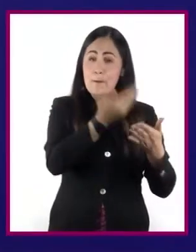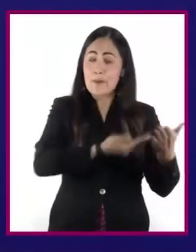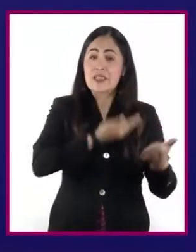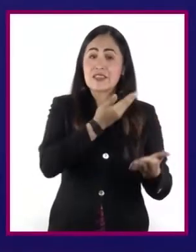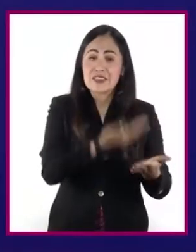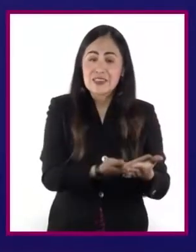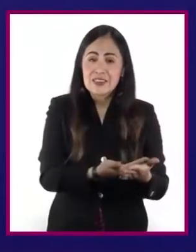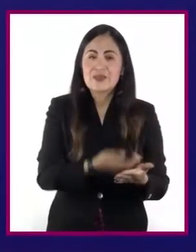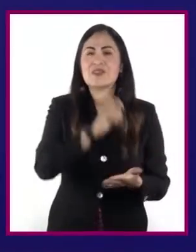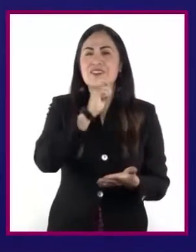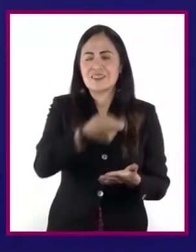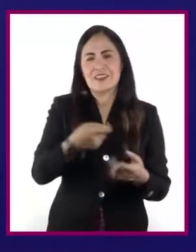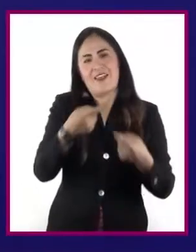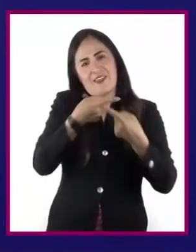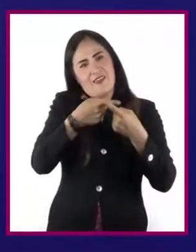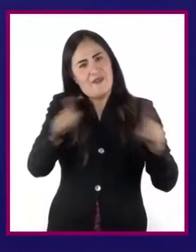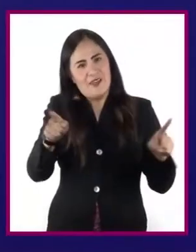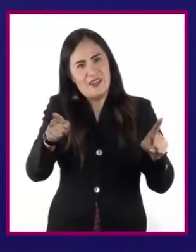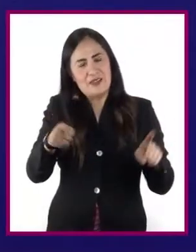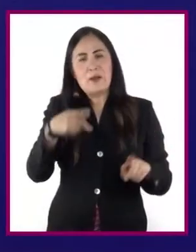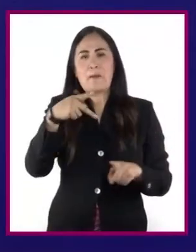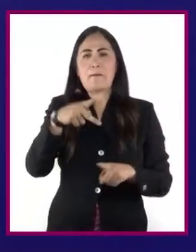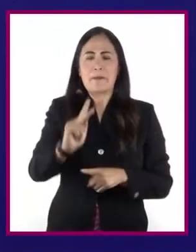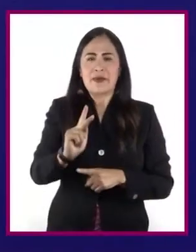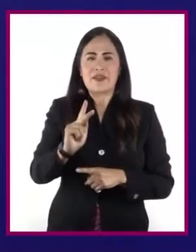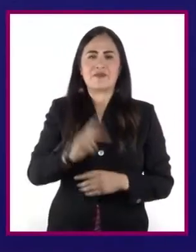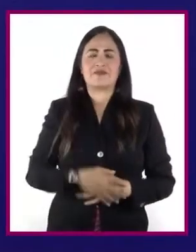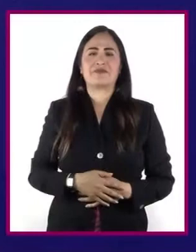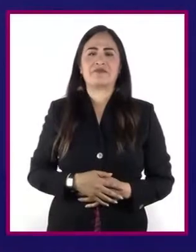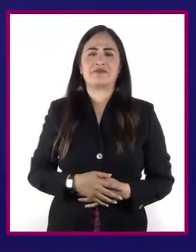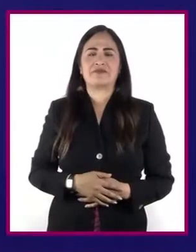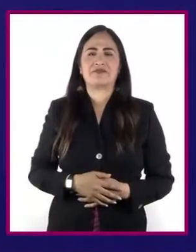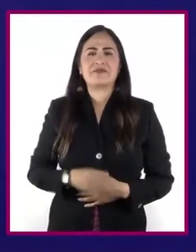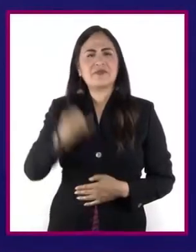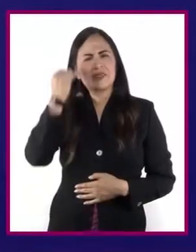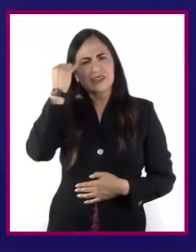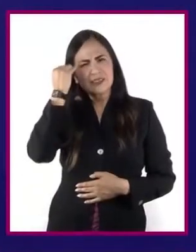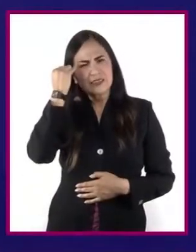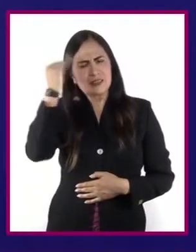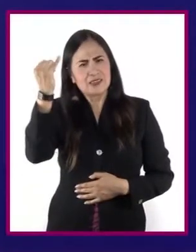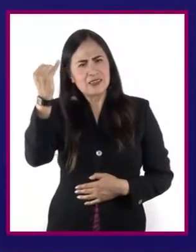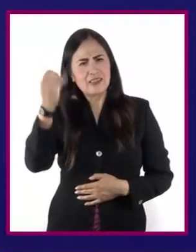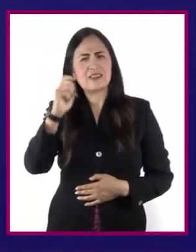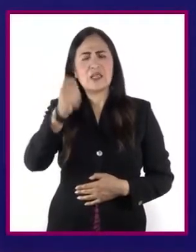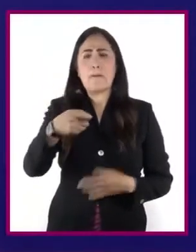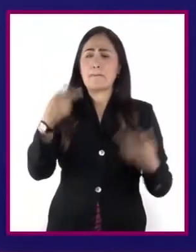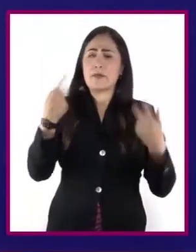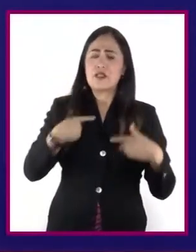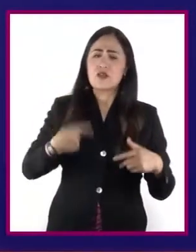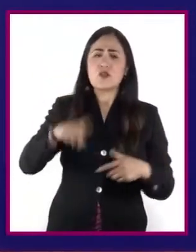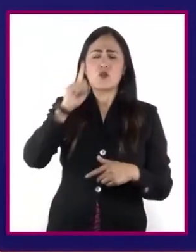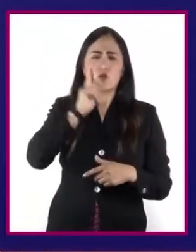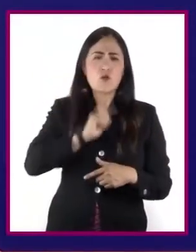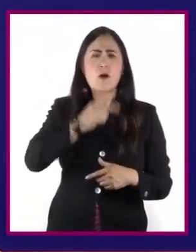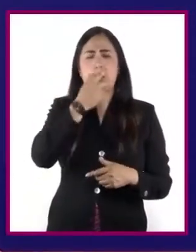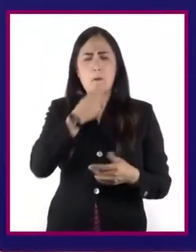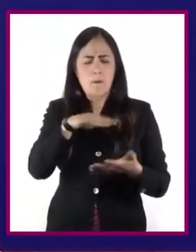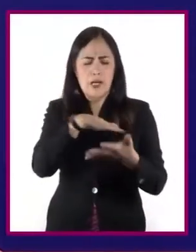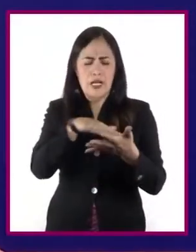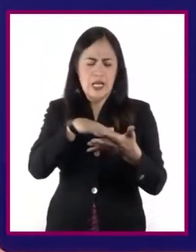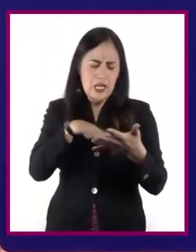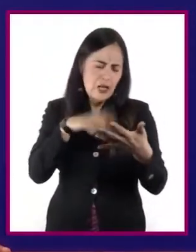puede tener variaciones, pero la idea es atraer a las y los lectores y hacer que se